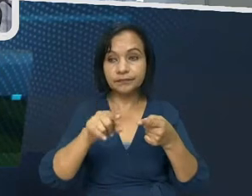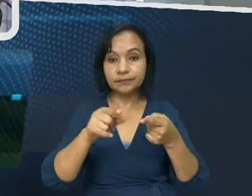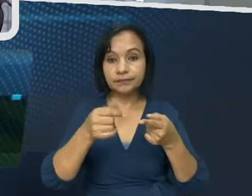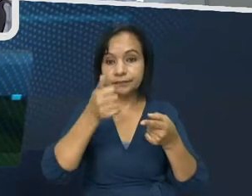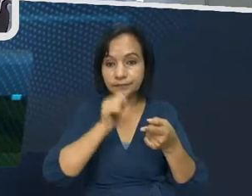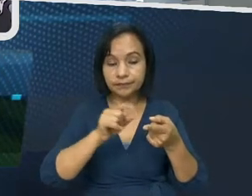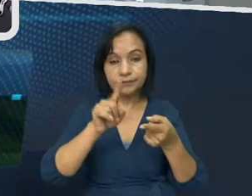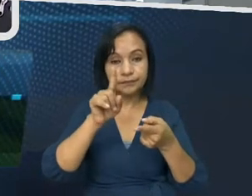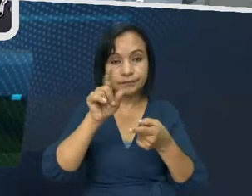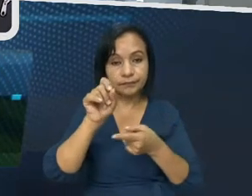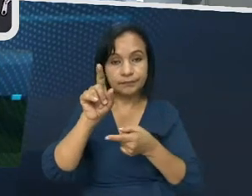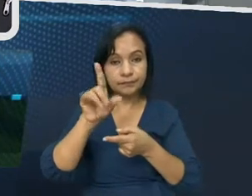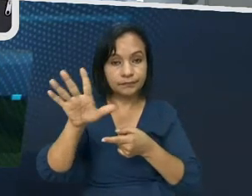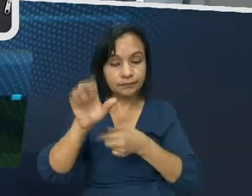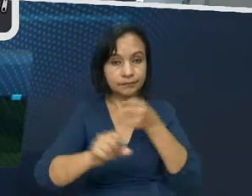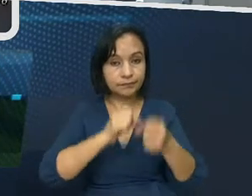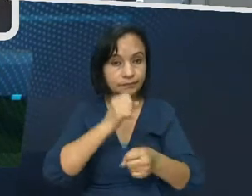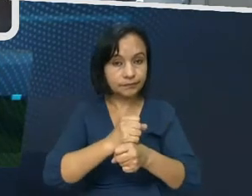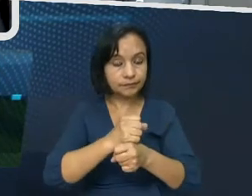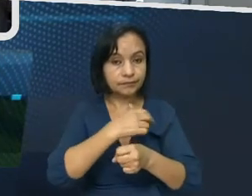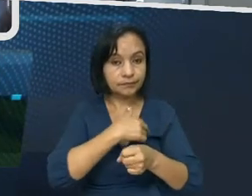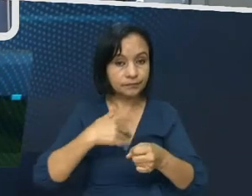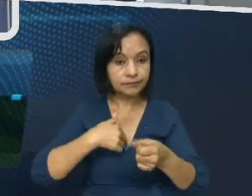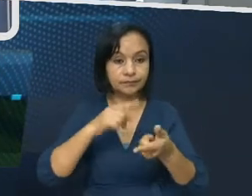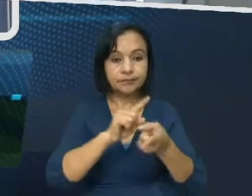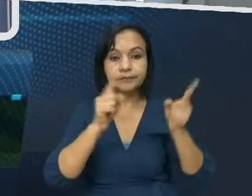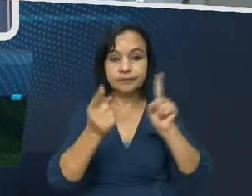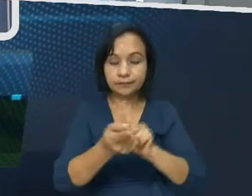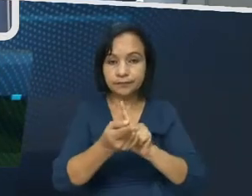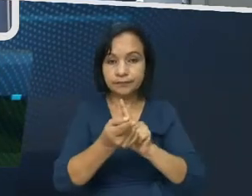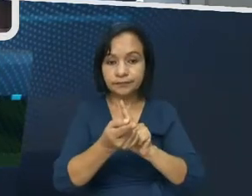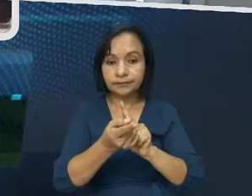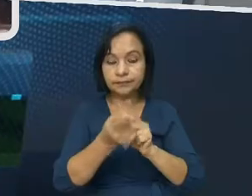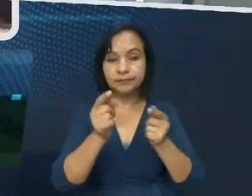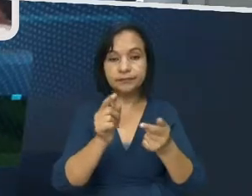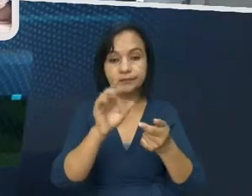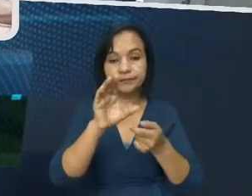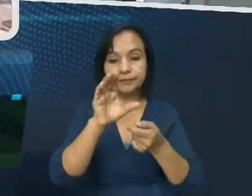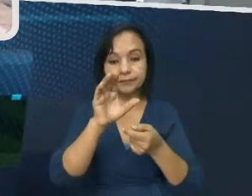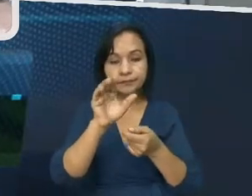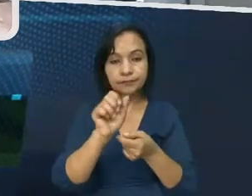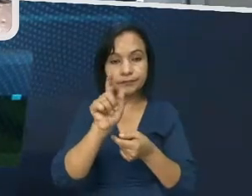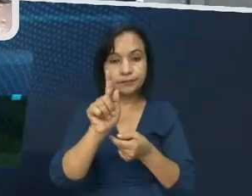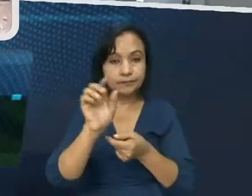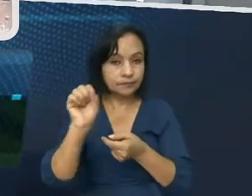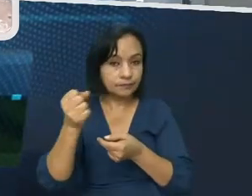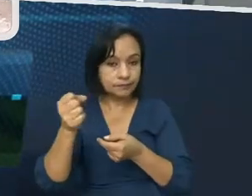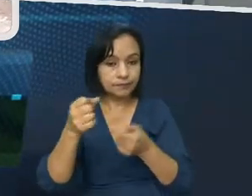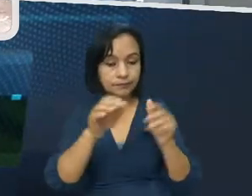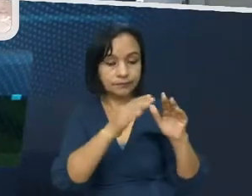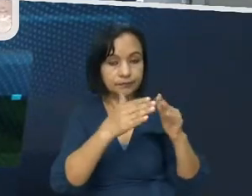que tiene 10, 15 años y que tiene que hacérsele algunas modificaciones. Ahorita el CAPS, que es la instancia comunitaria que